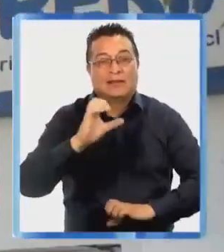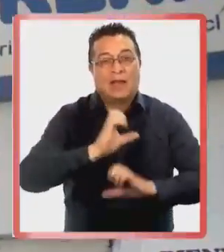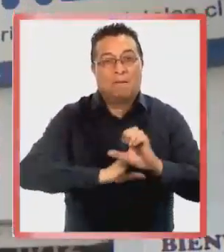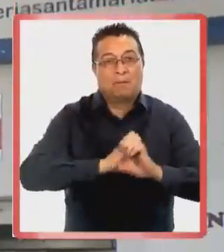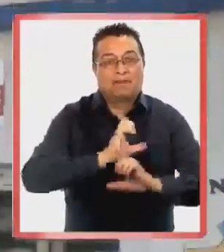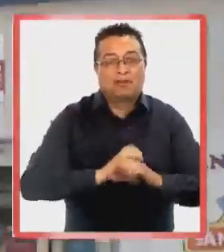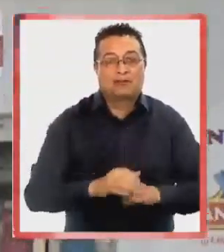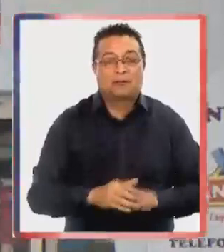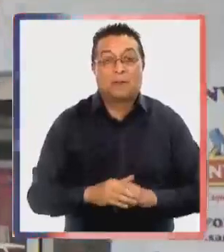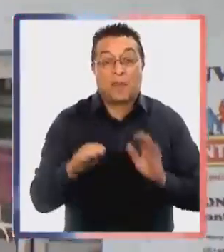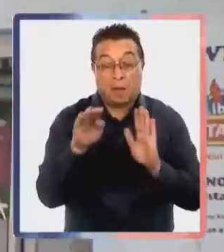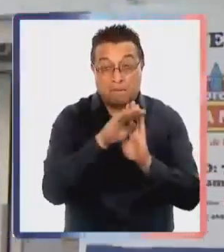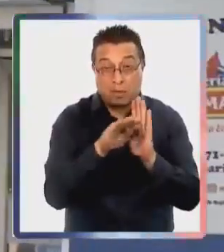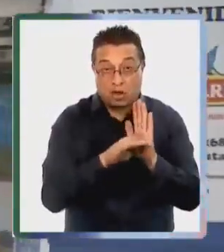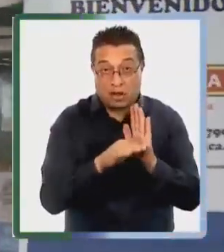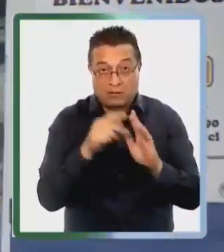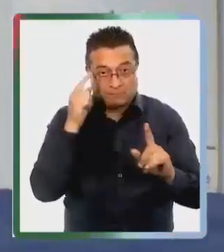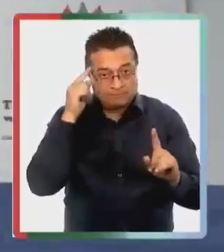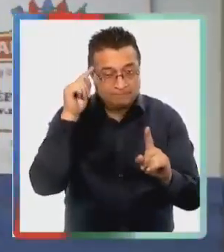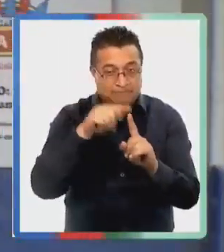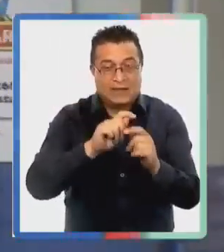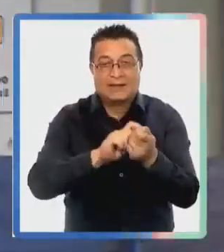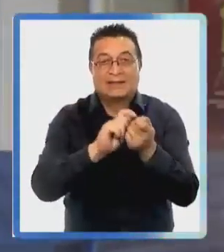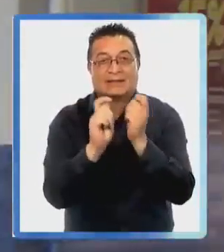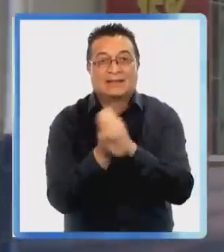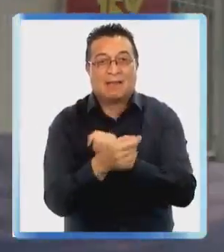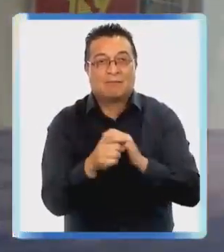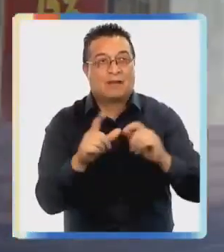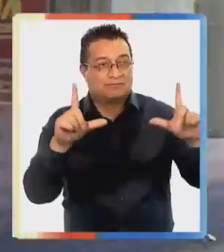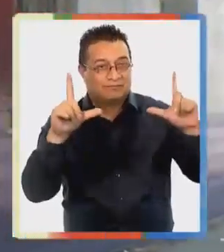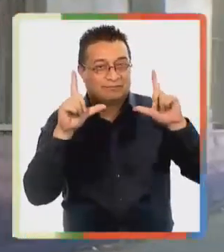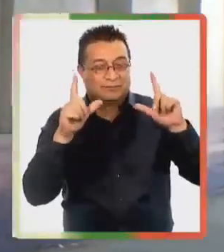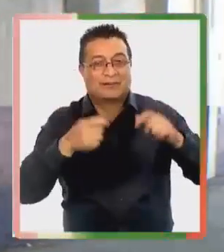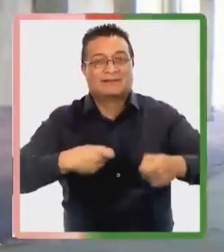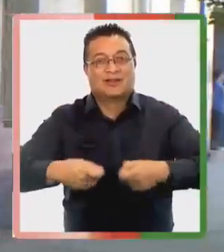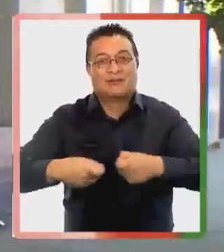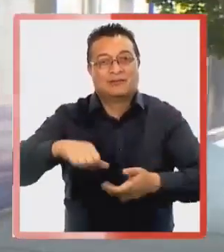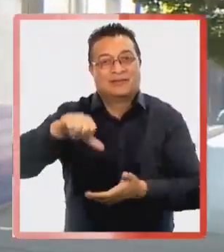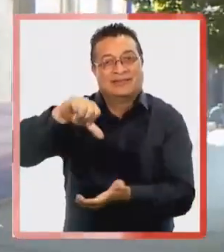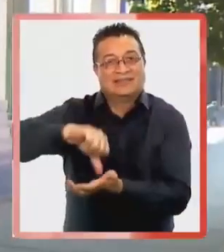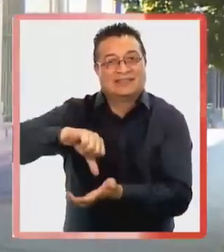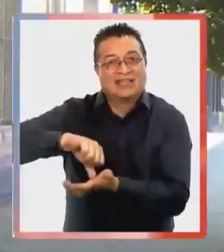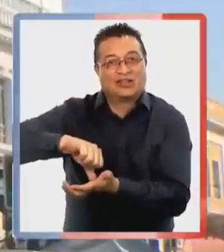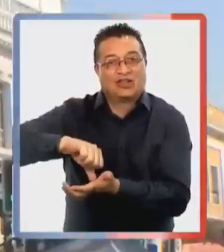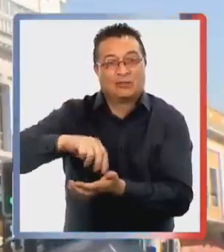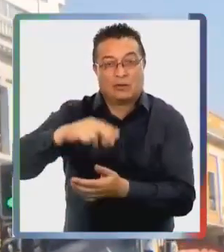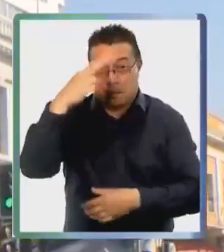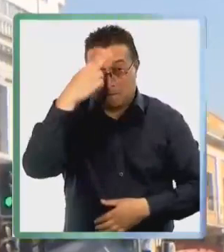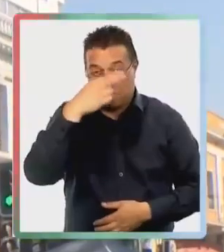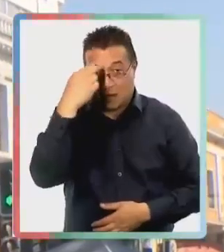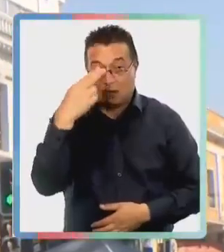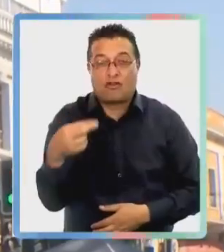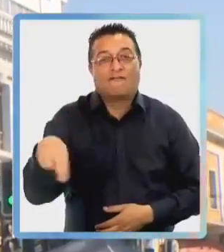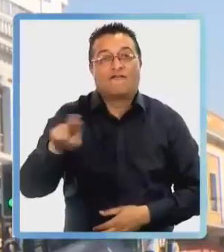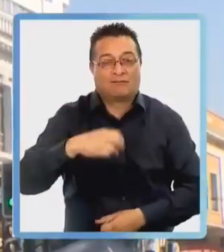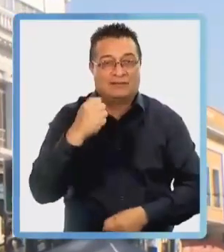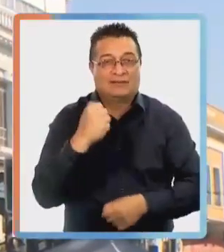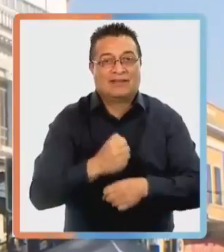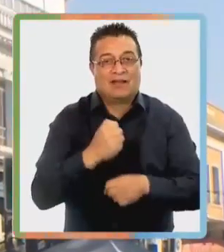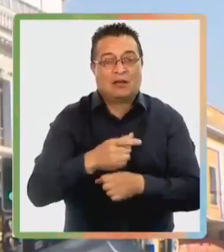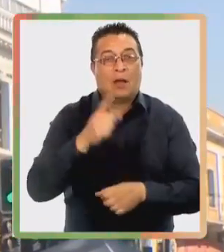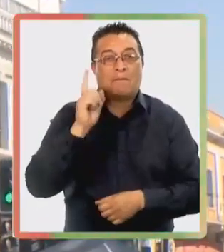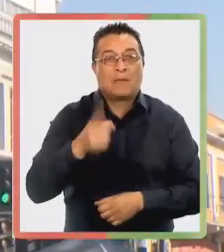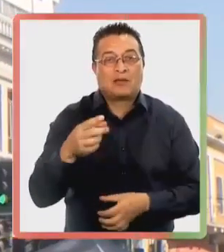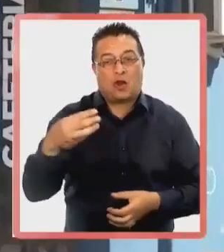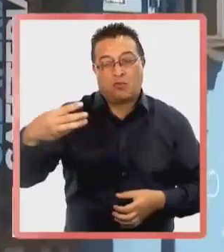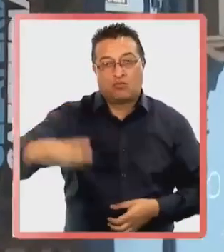Un programa que busca seguir cambiándole el rostro por lo menos al centro comercial, por lo que se cree que en marzo vuelven los trabajos, una ordenanza municipal que